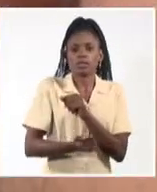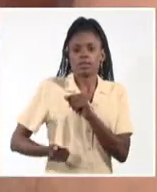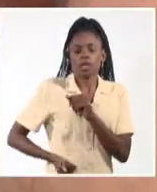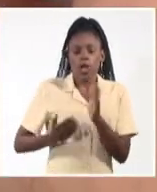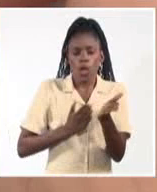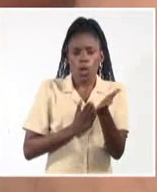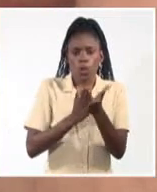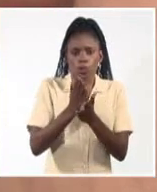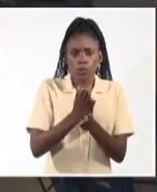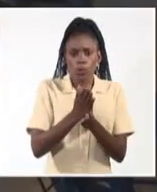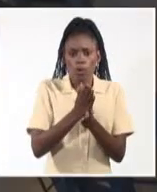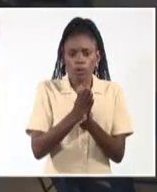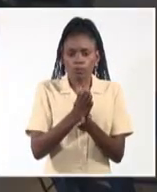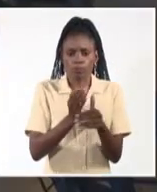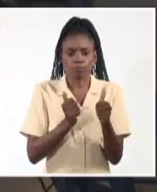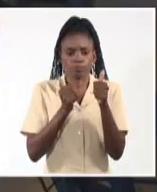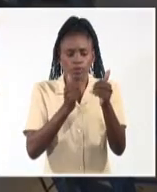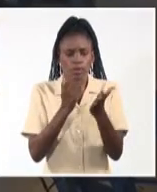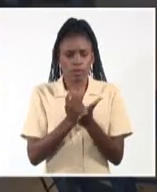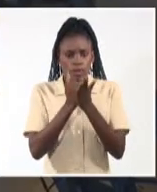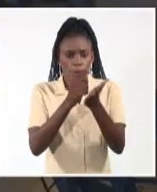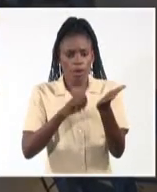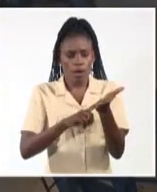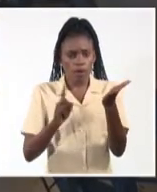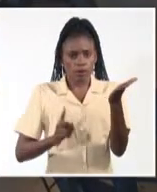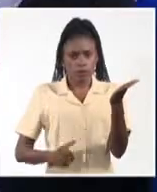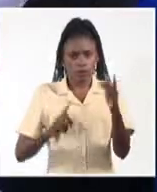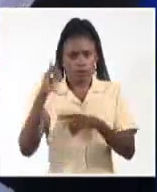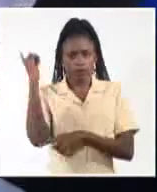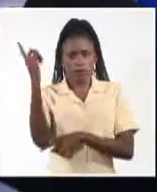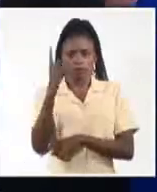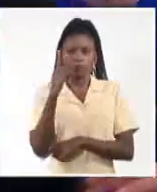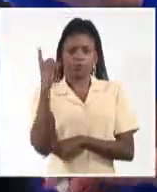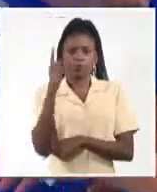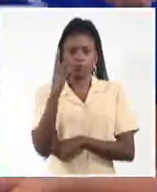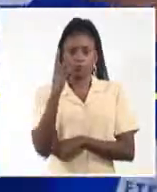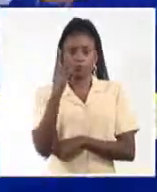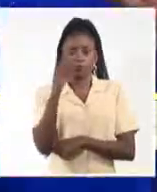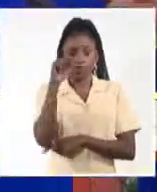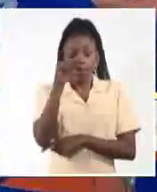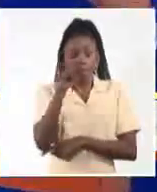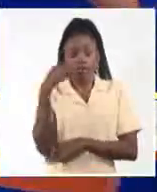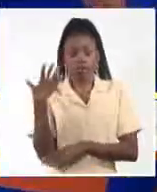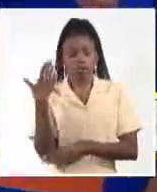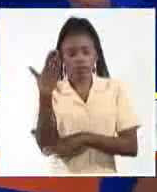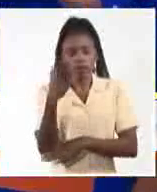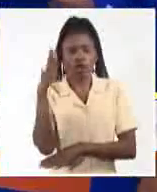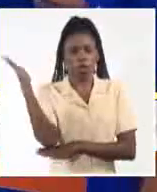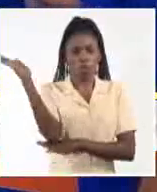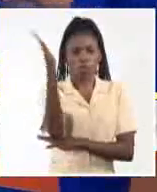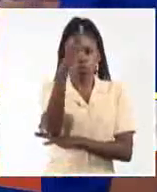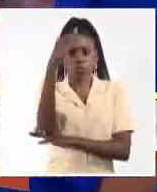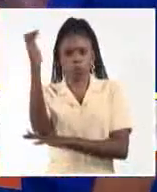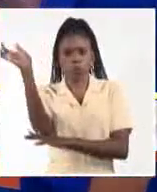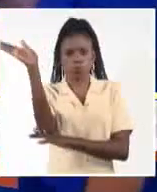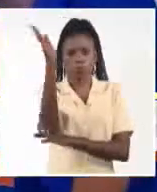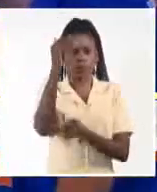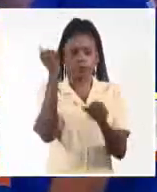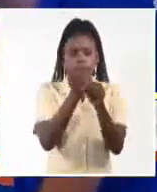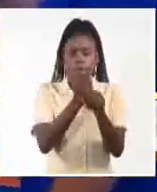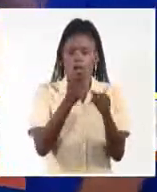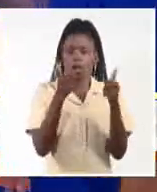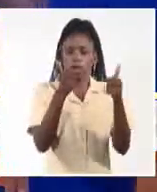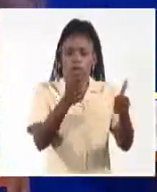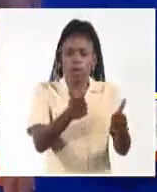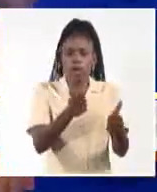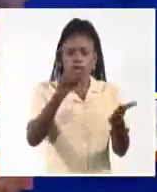la estabilidad y su aporte al sistema eléctrico nacional. Entonces fue merecida la entrega de la bandera Proeza Laboral que otorga